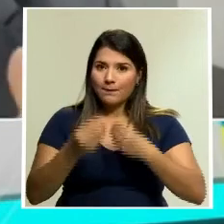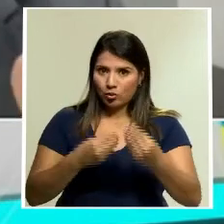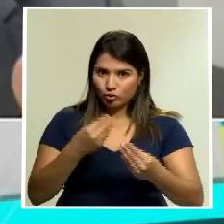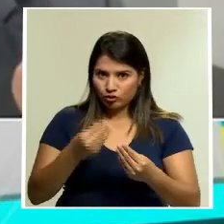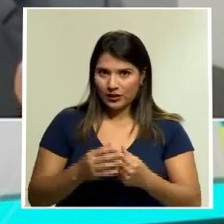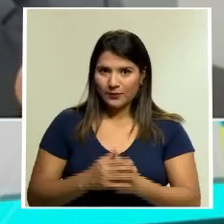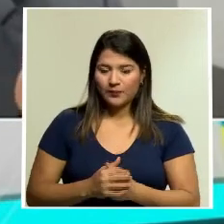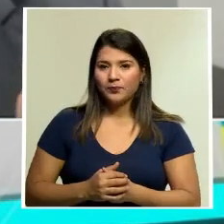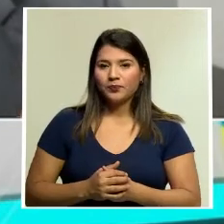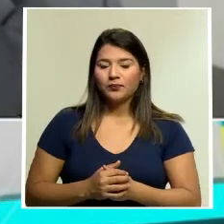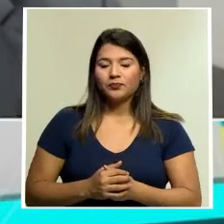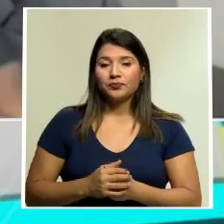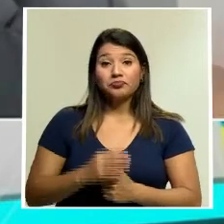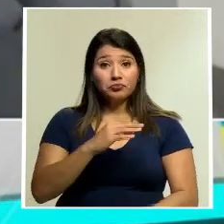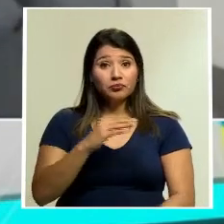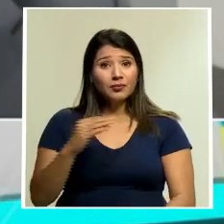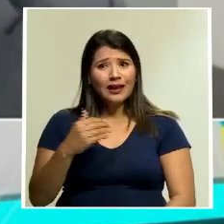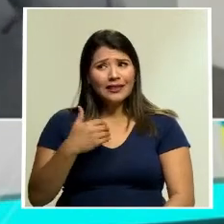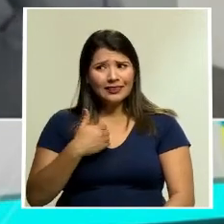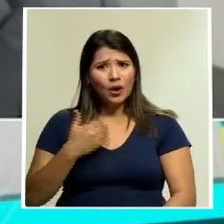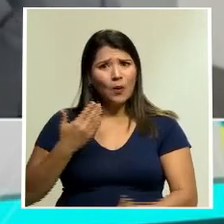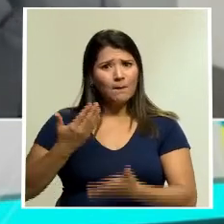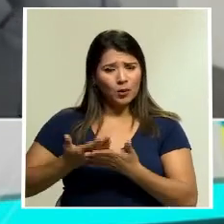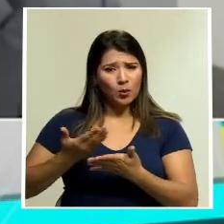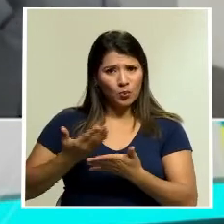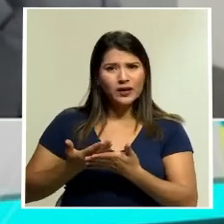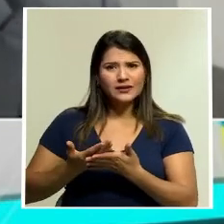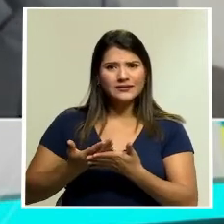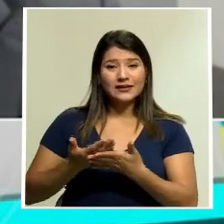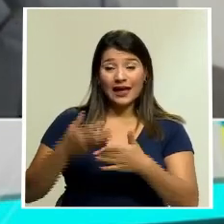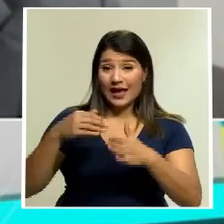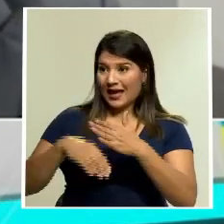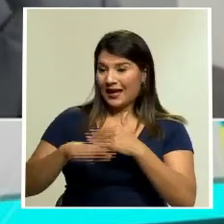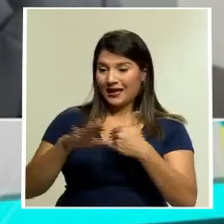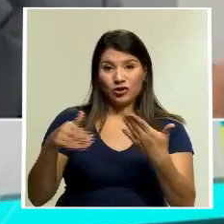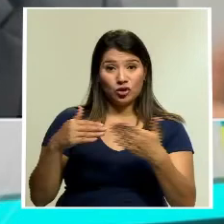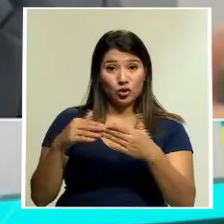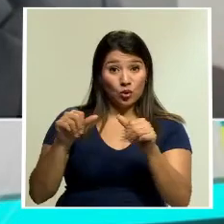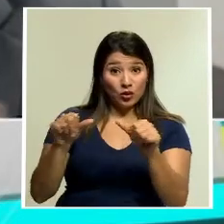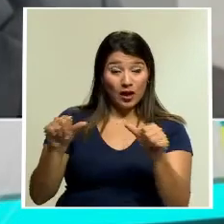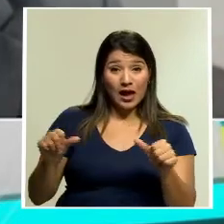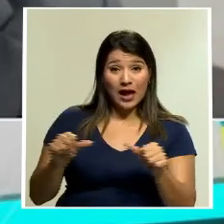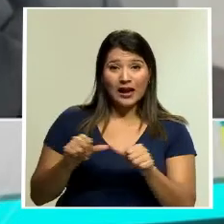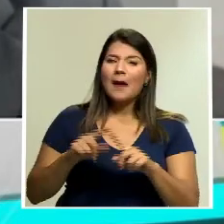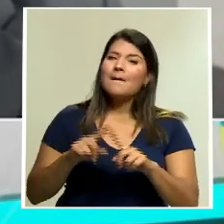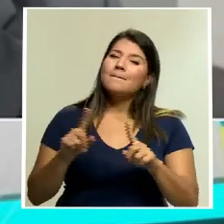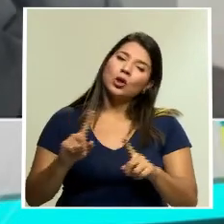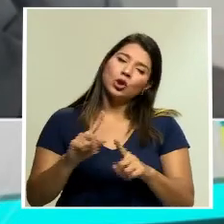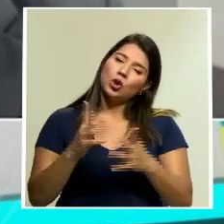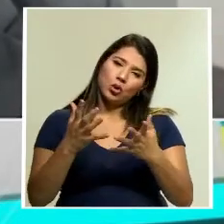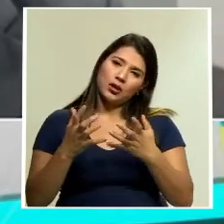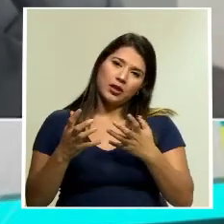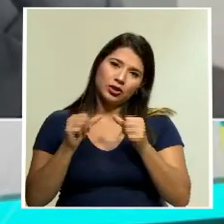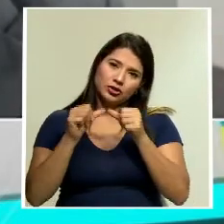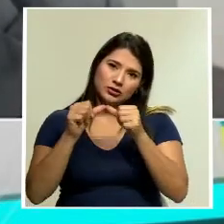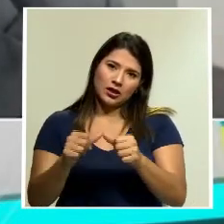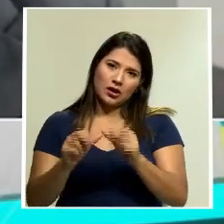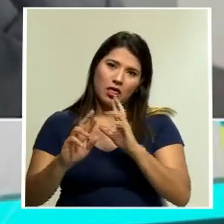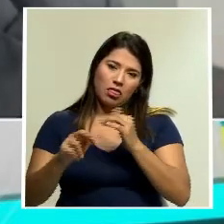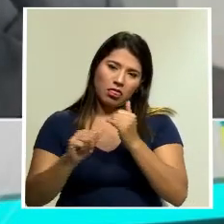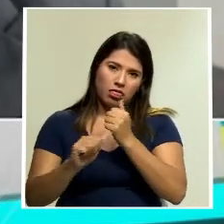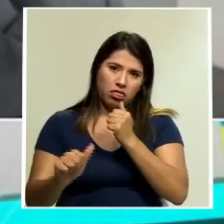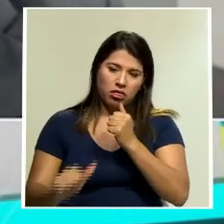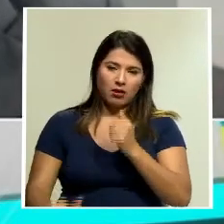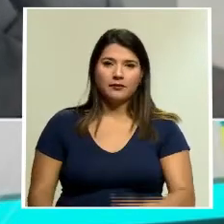productivos. Y tengo propuestas en todos los sectores, pero no quisiera extenderme para poder ampliar en lo que